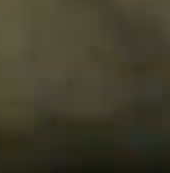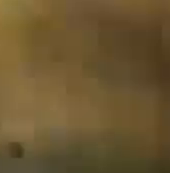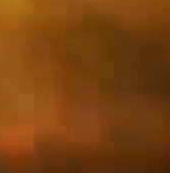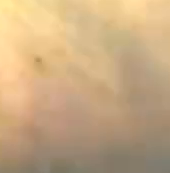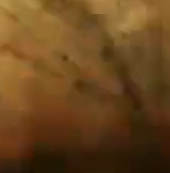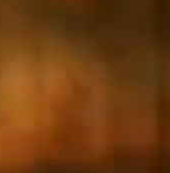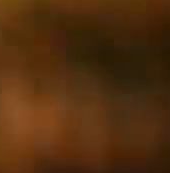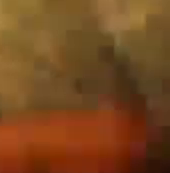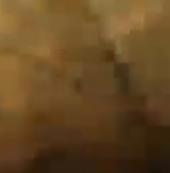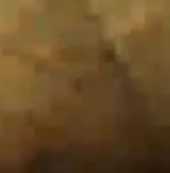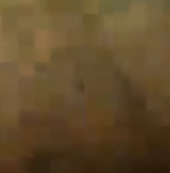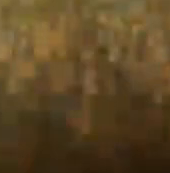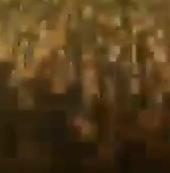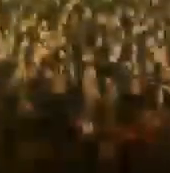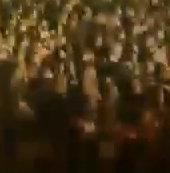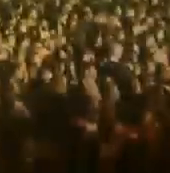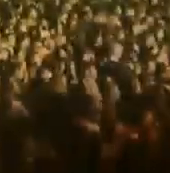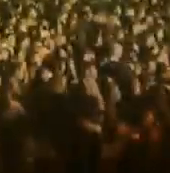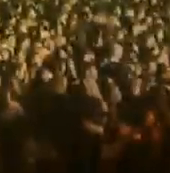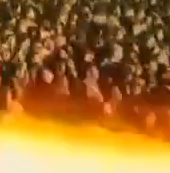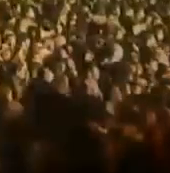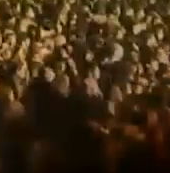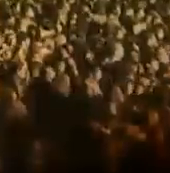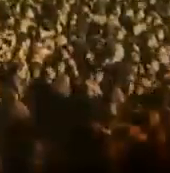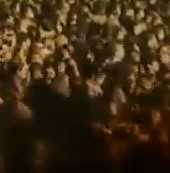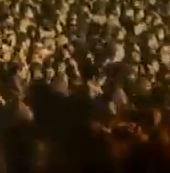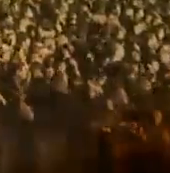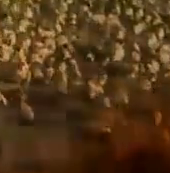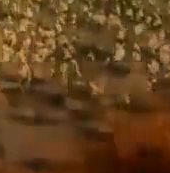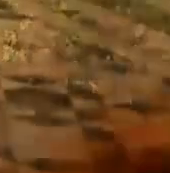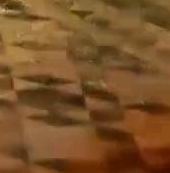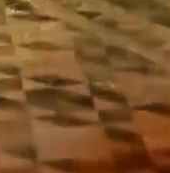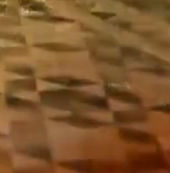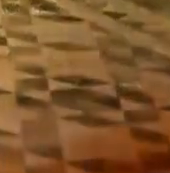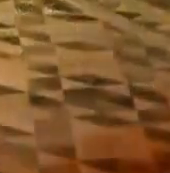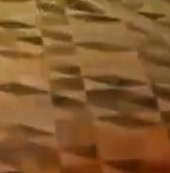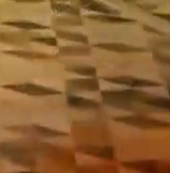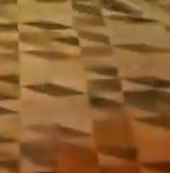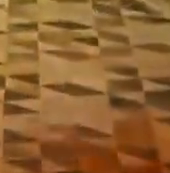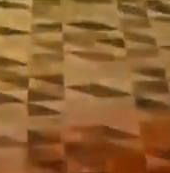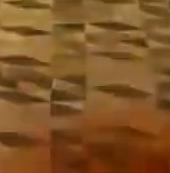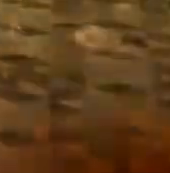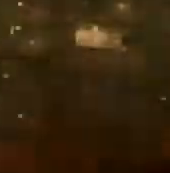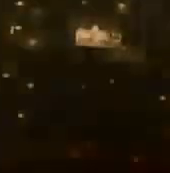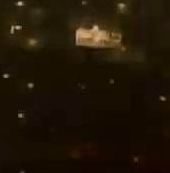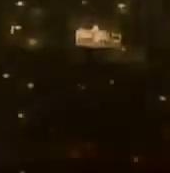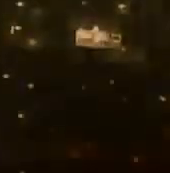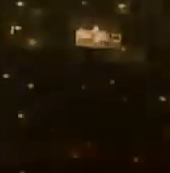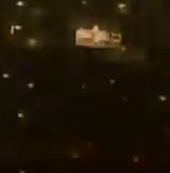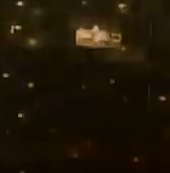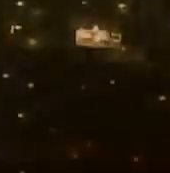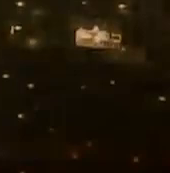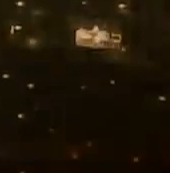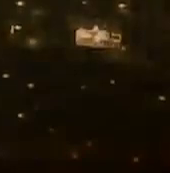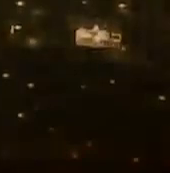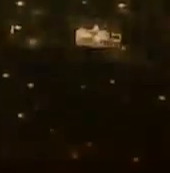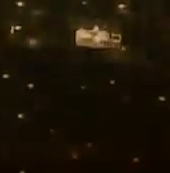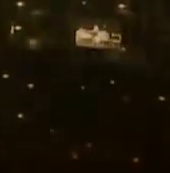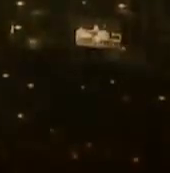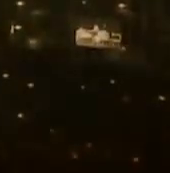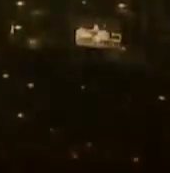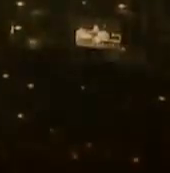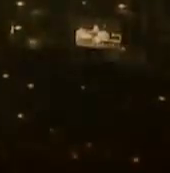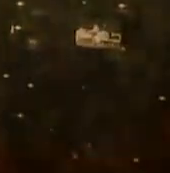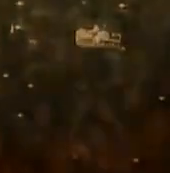Independencia. A partir de 1930, la fiesta para celebrar el inicio de la gesta de independencia no